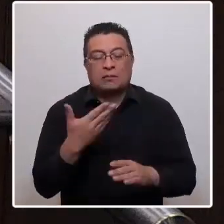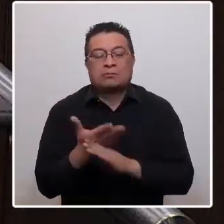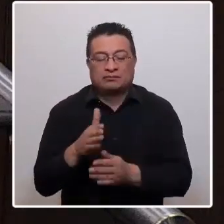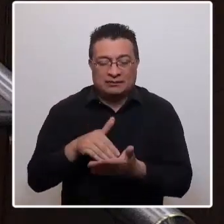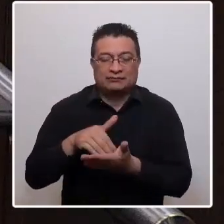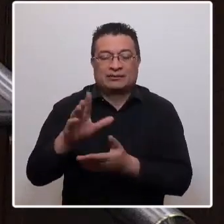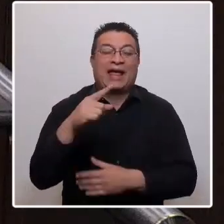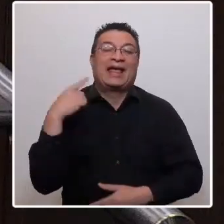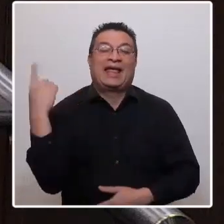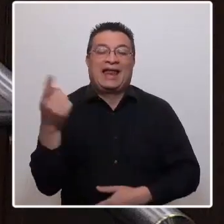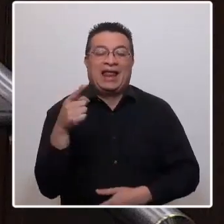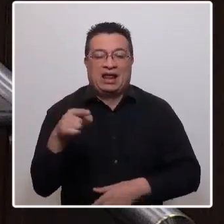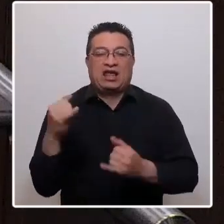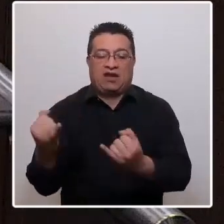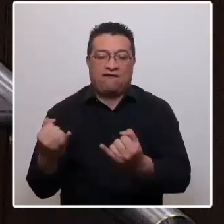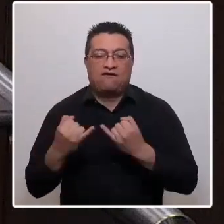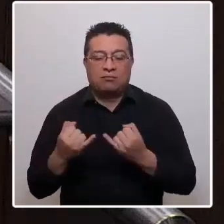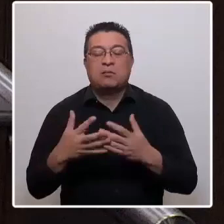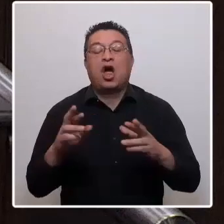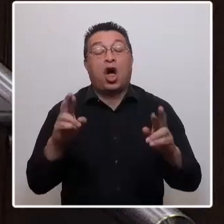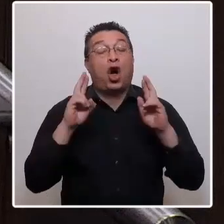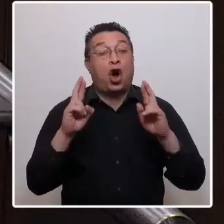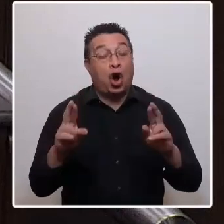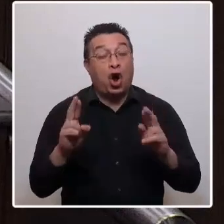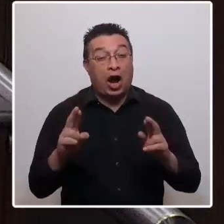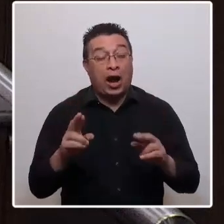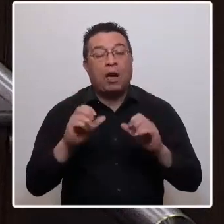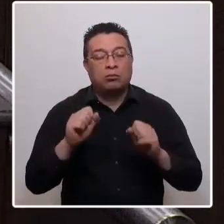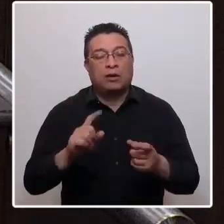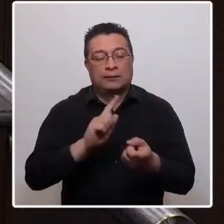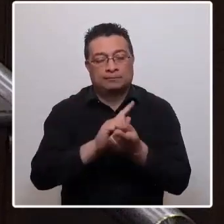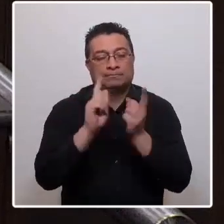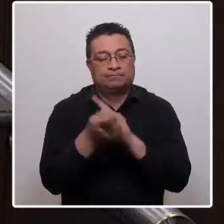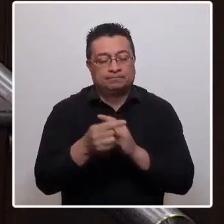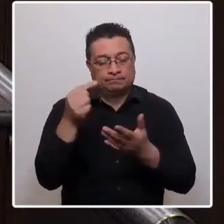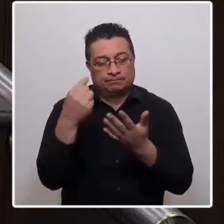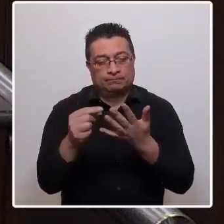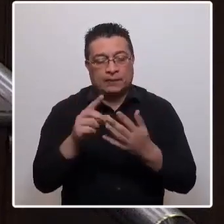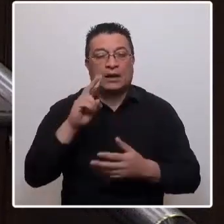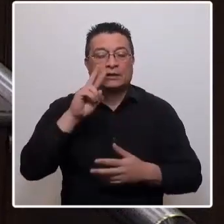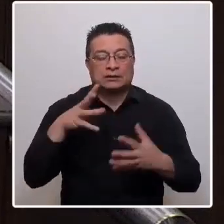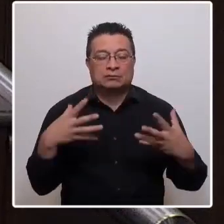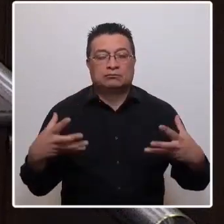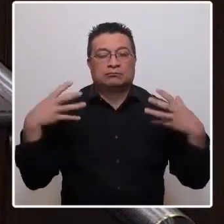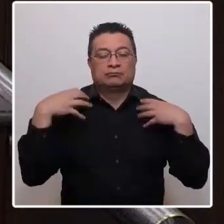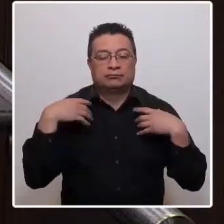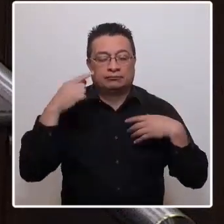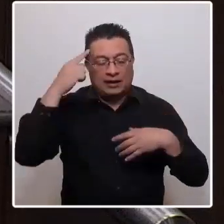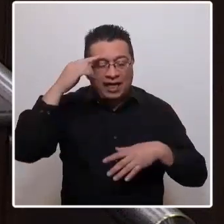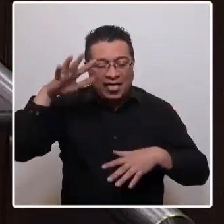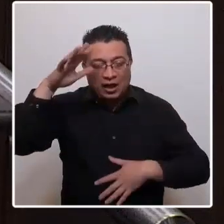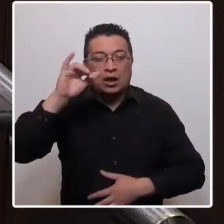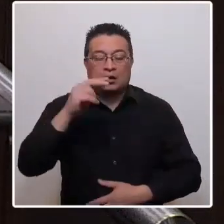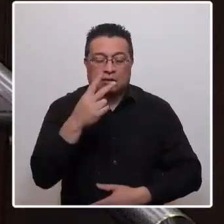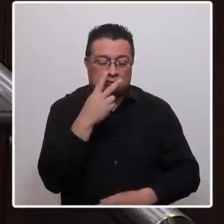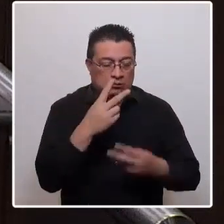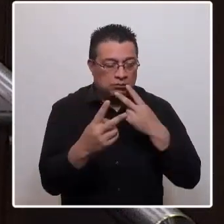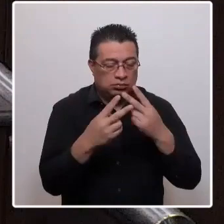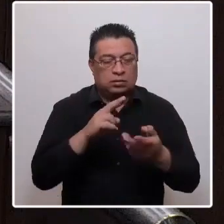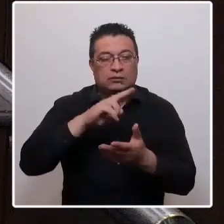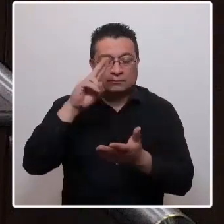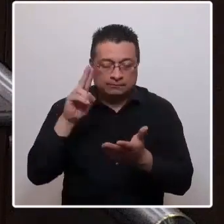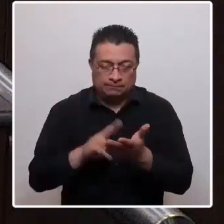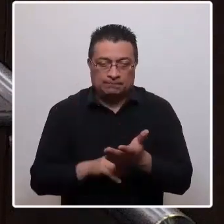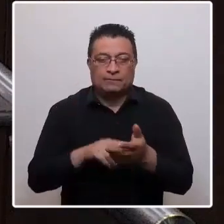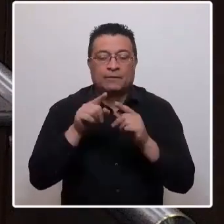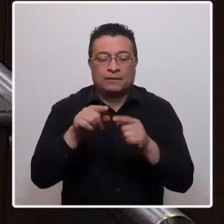general este informe, para que ojalá sea corregido sin cargas ideológicas y mirando con